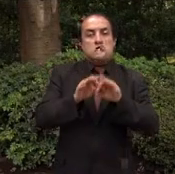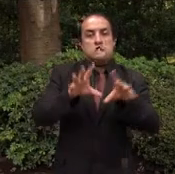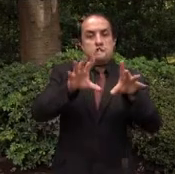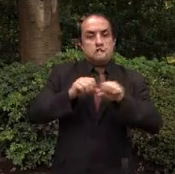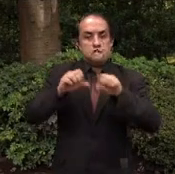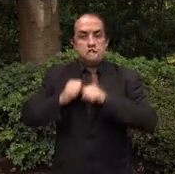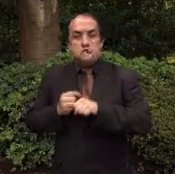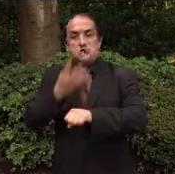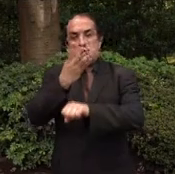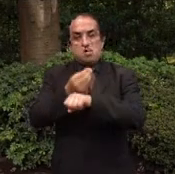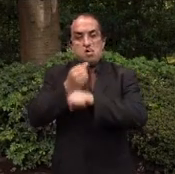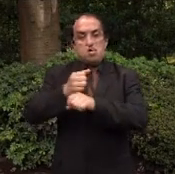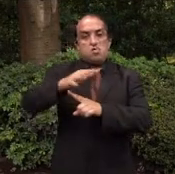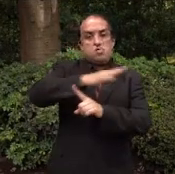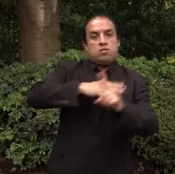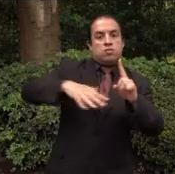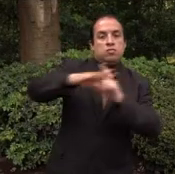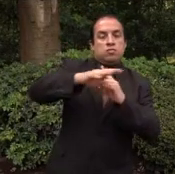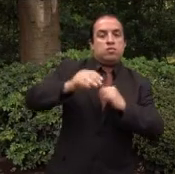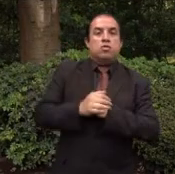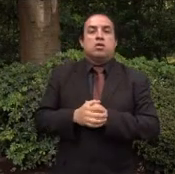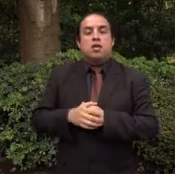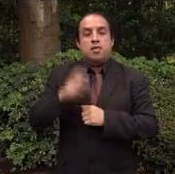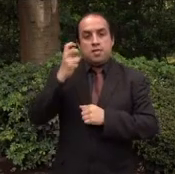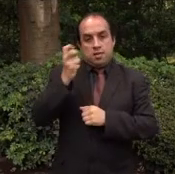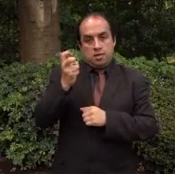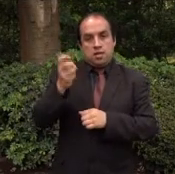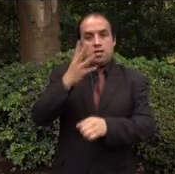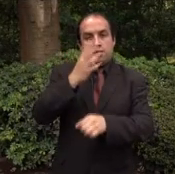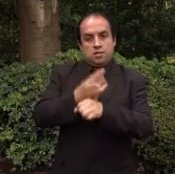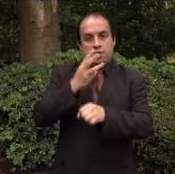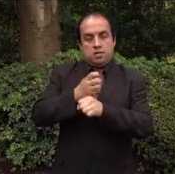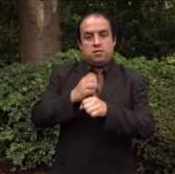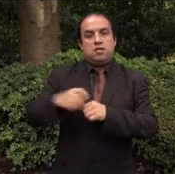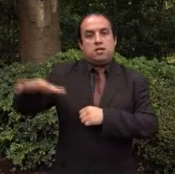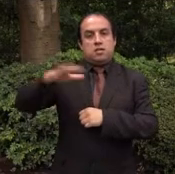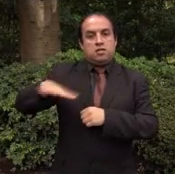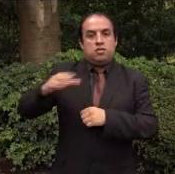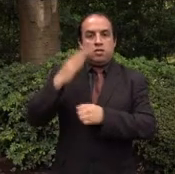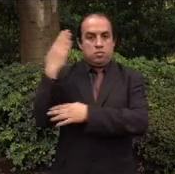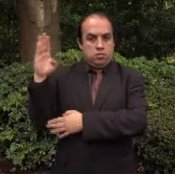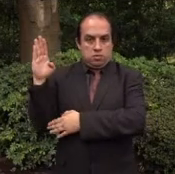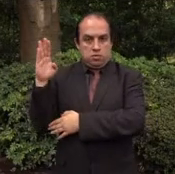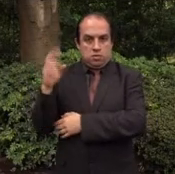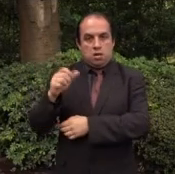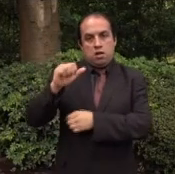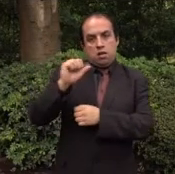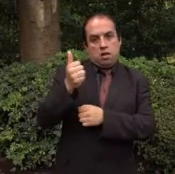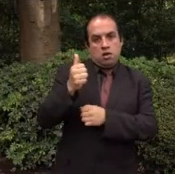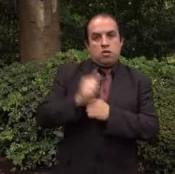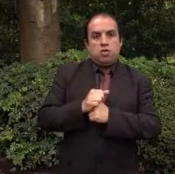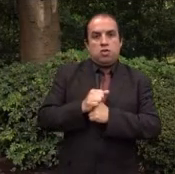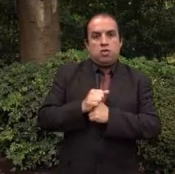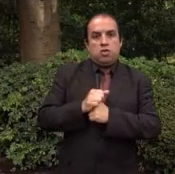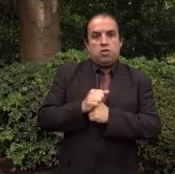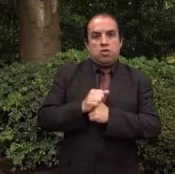restauración ecológica de esta tercera sección del bosque de Chapultepec. La otra es la recuperación, el rescate y la promoción